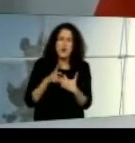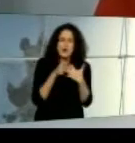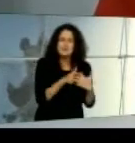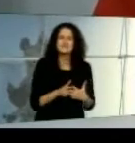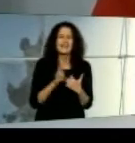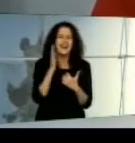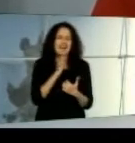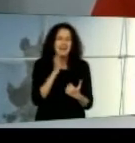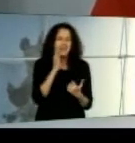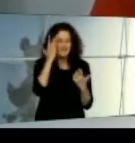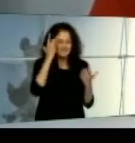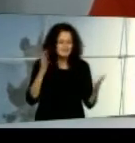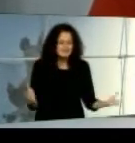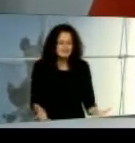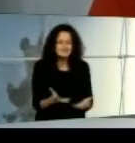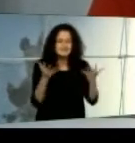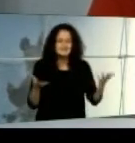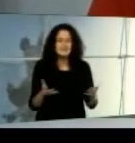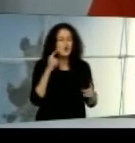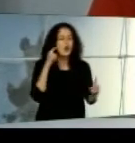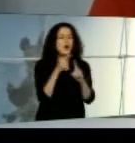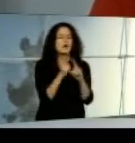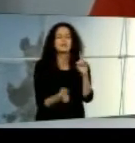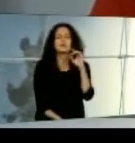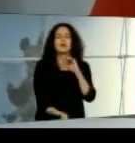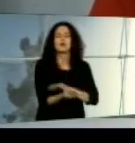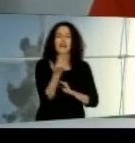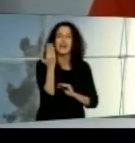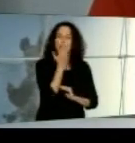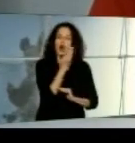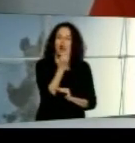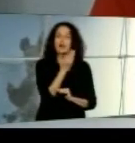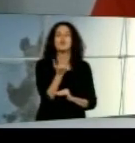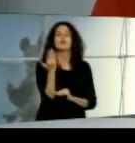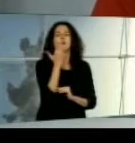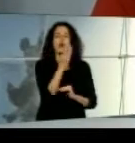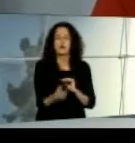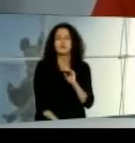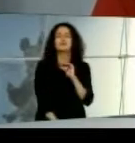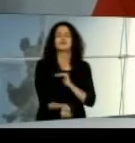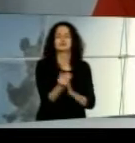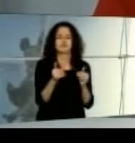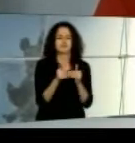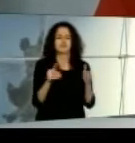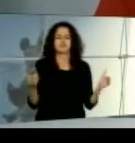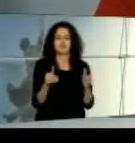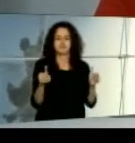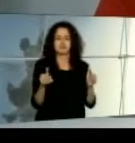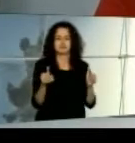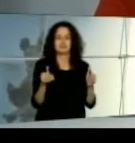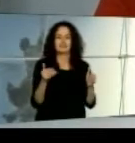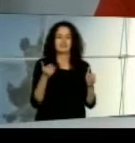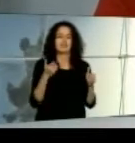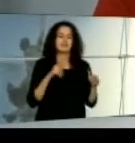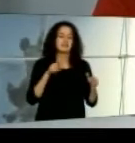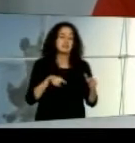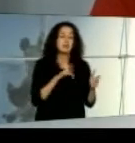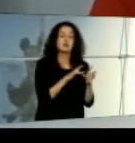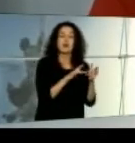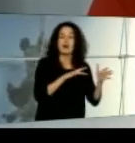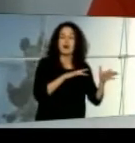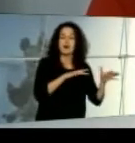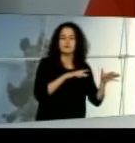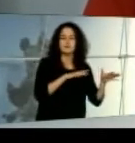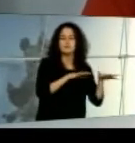ilusiona a todos para crear, ¿no?, para crear el colegio, y se crea y se abre aquí. hizo política, también se movió en Madrid en